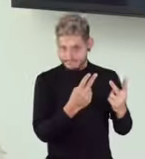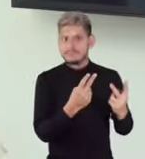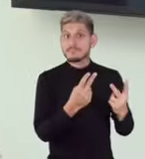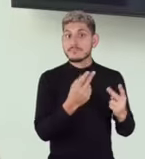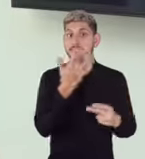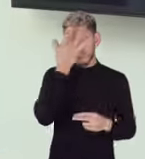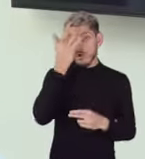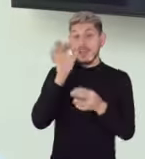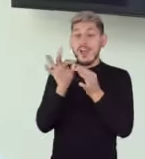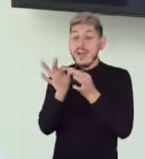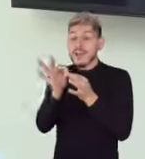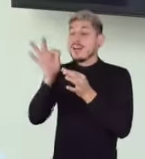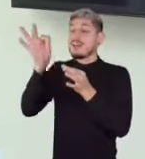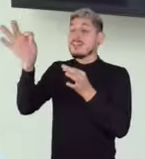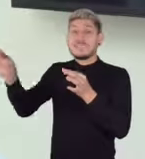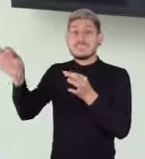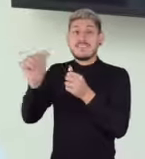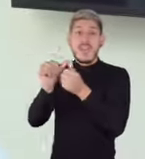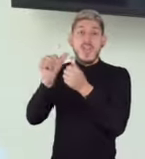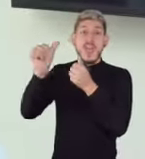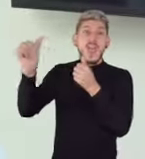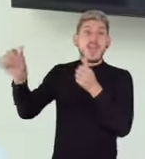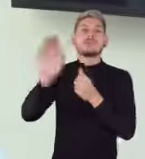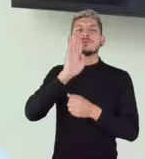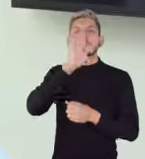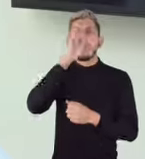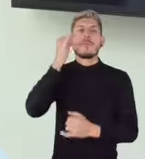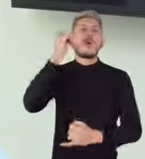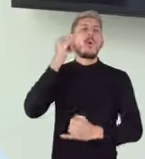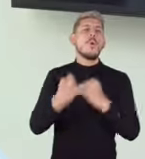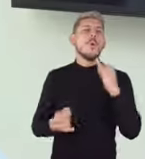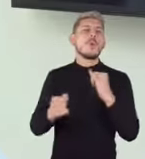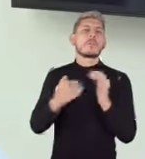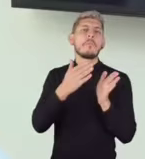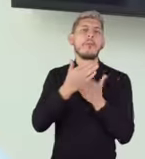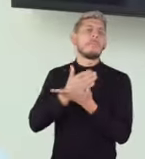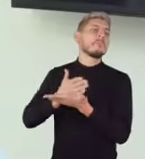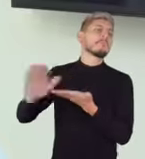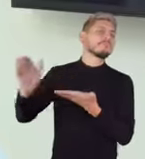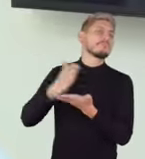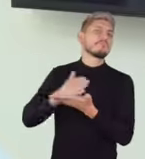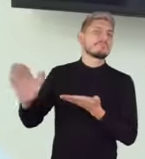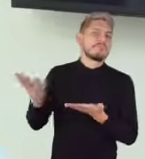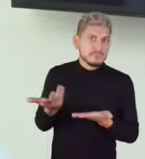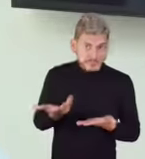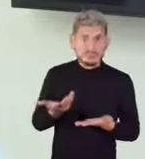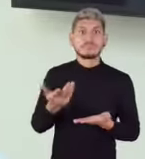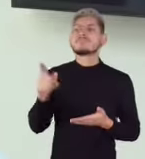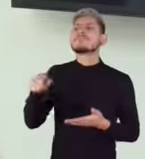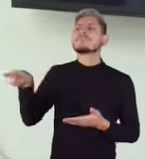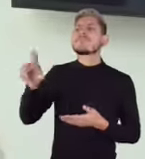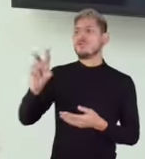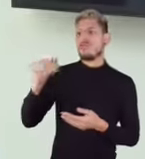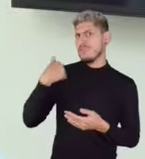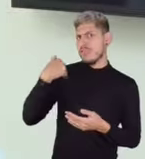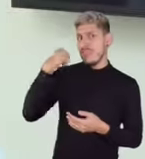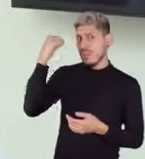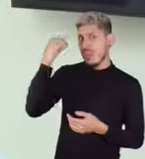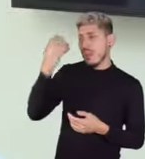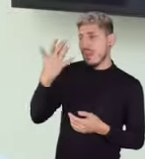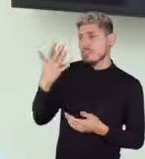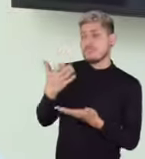como la última rueda del coche, por último muchas veces nos dicen que no tenemos tenemos ni derechos y que es más, ni